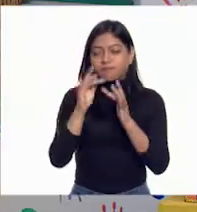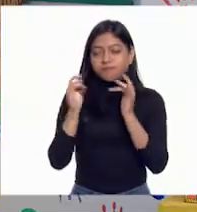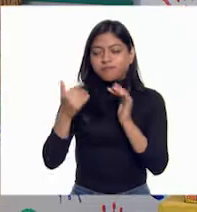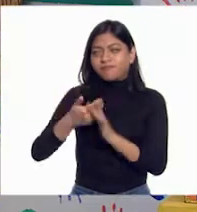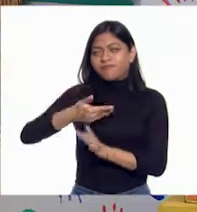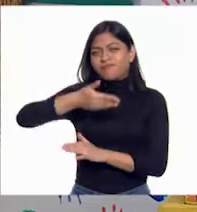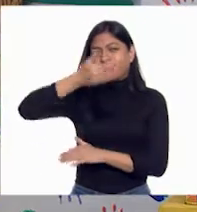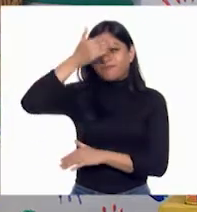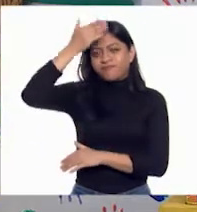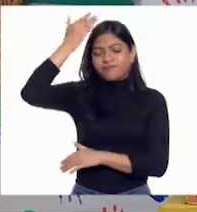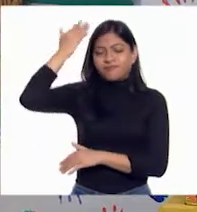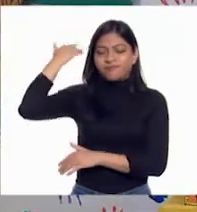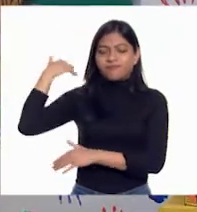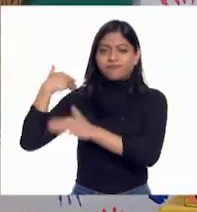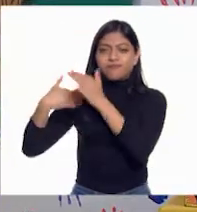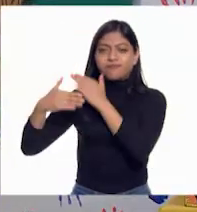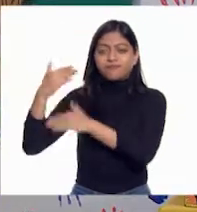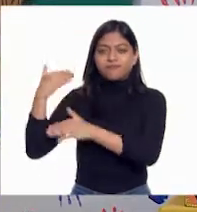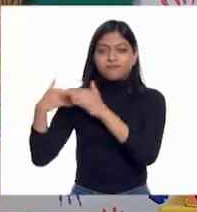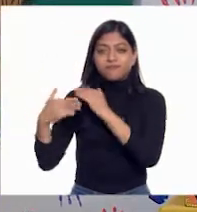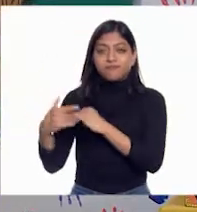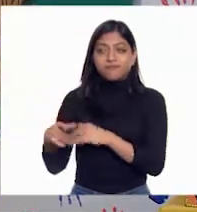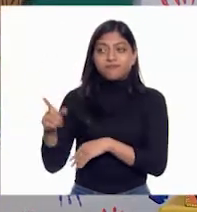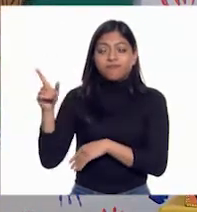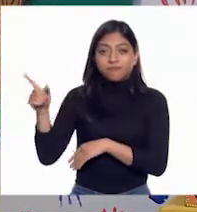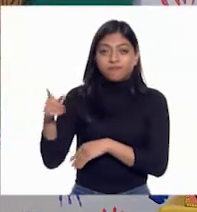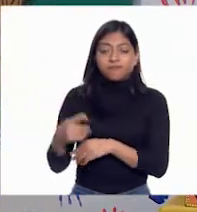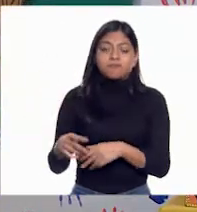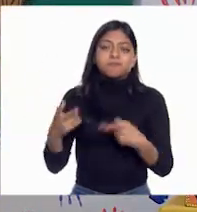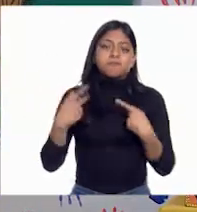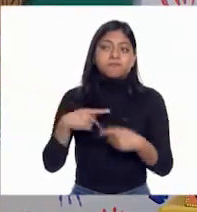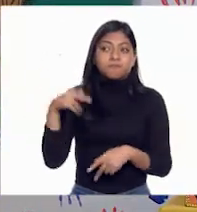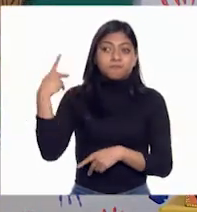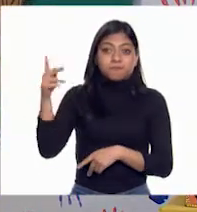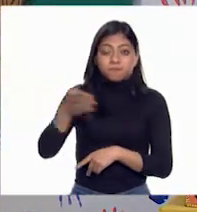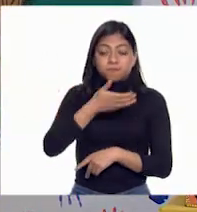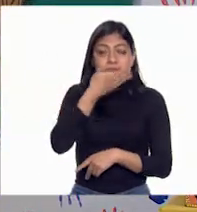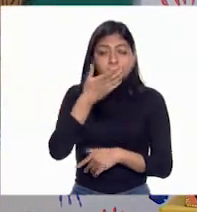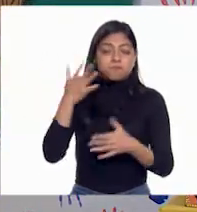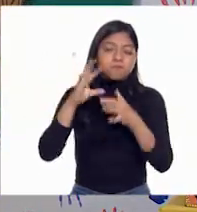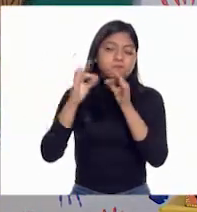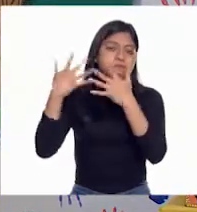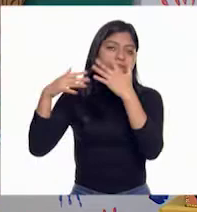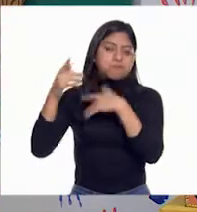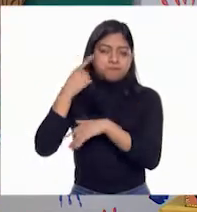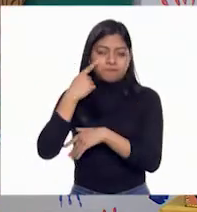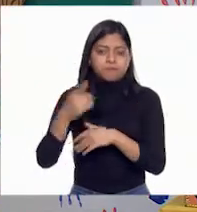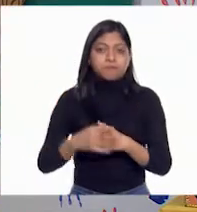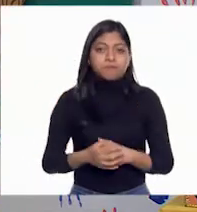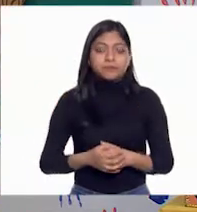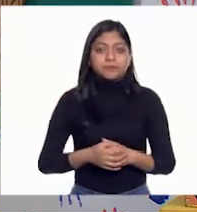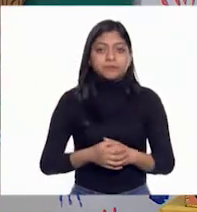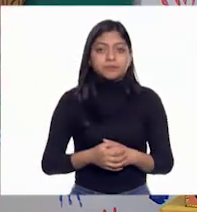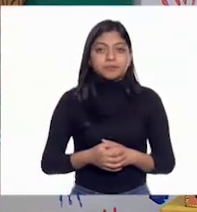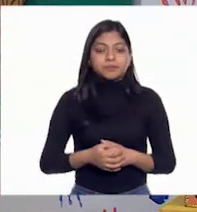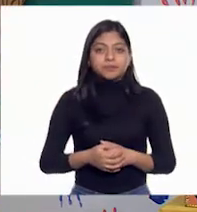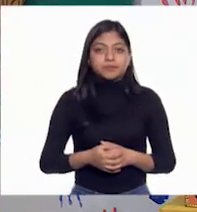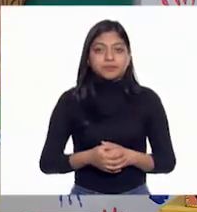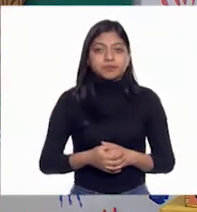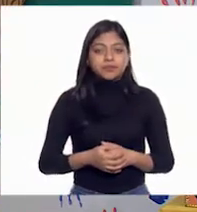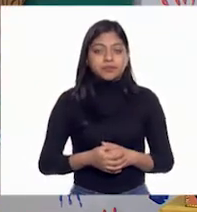muchísimo tiempo, pero que ha hecho muy popular esta frase. Escuchen. La ignorancia